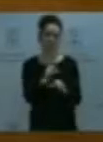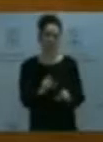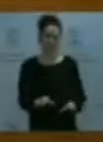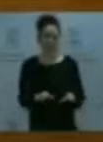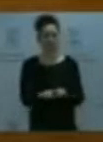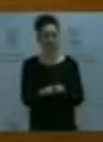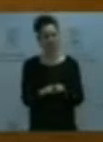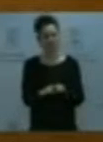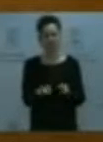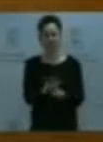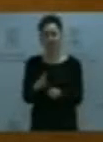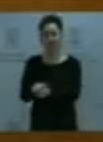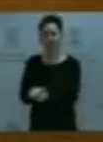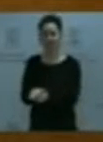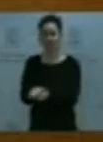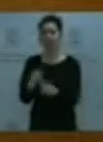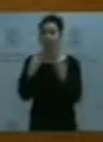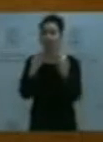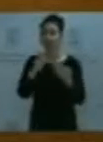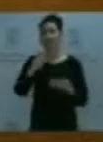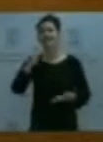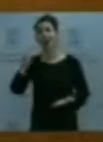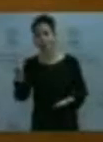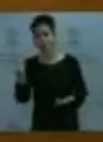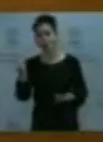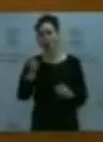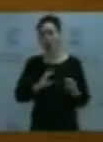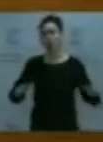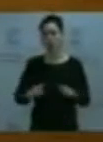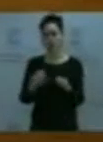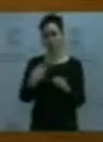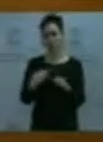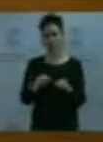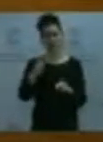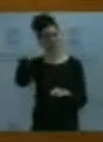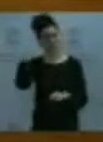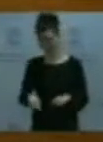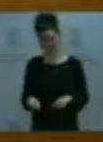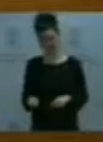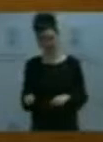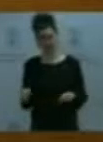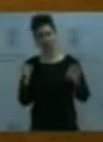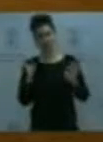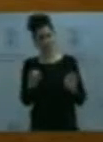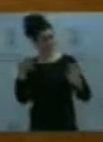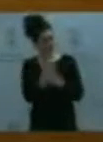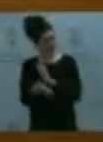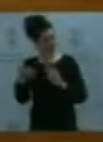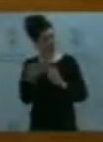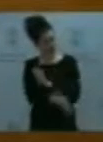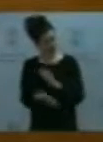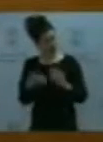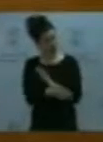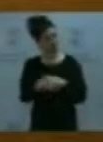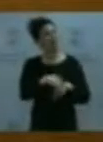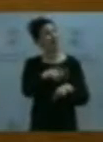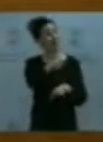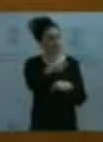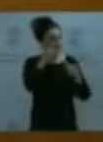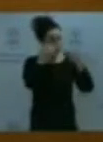otros teníamos muy claro lo que sucedía con el impuesto de sucesiones, y ahí vamos a seguir avanzando para no darle la espalda a